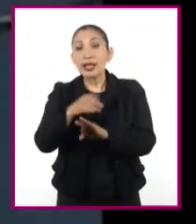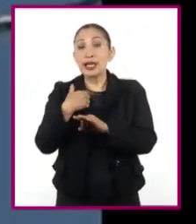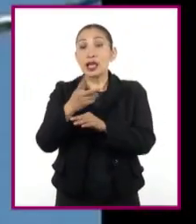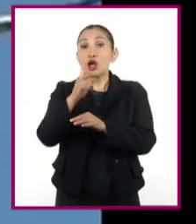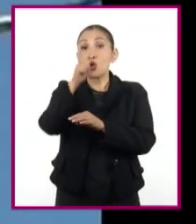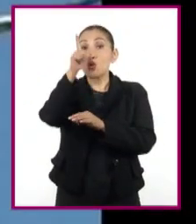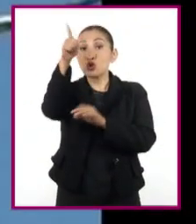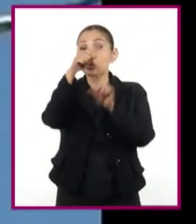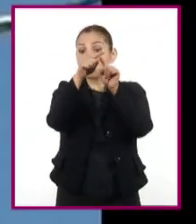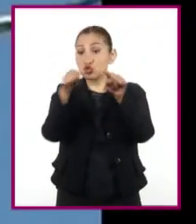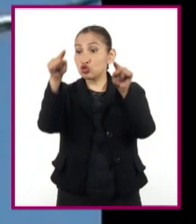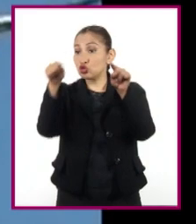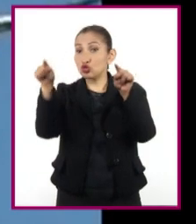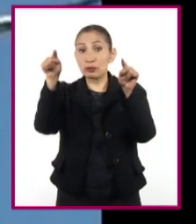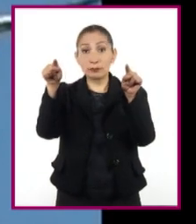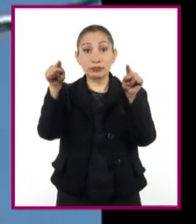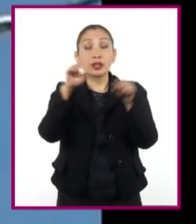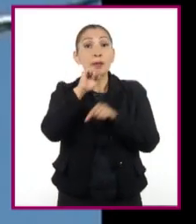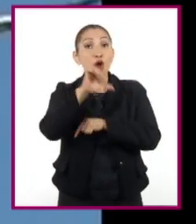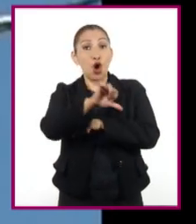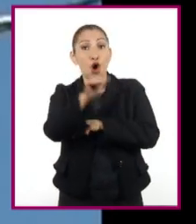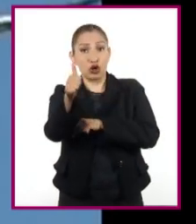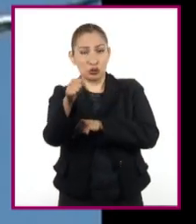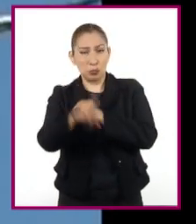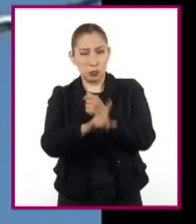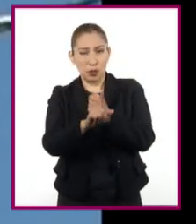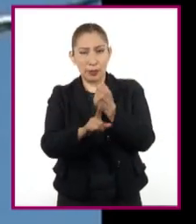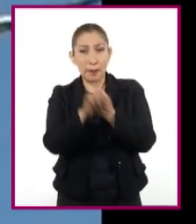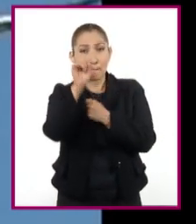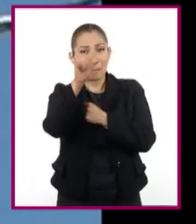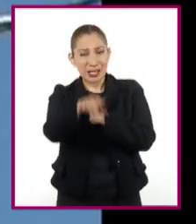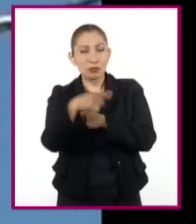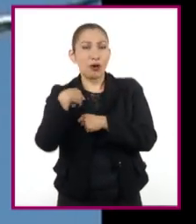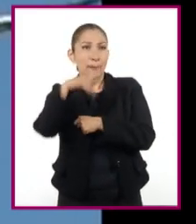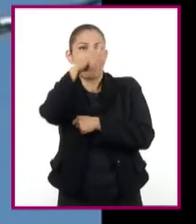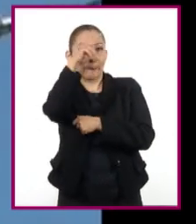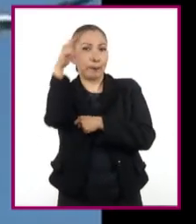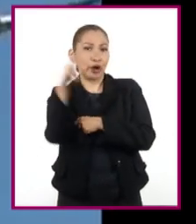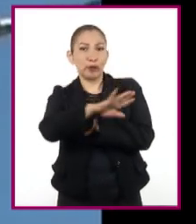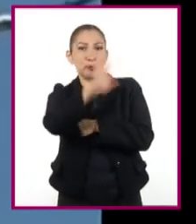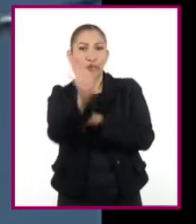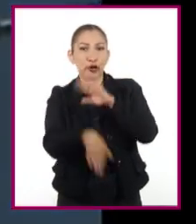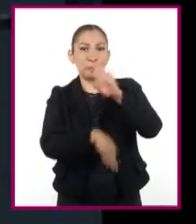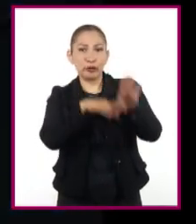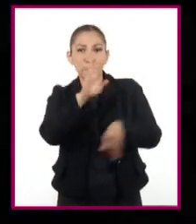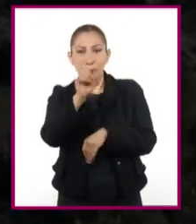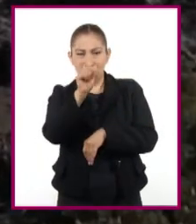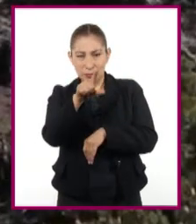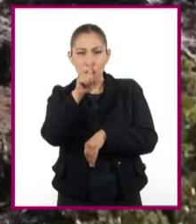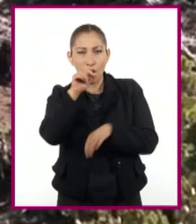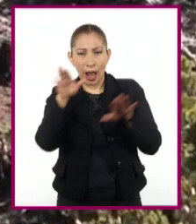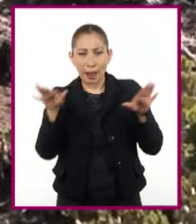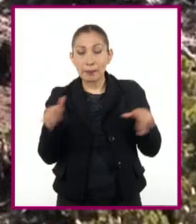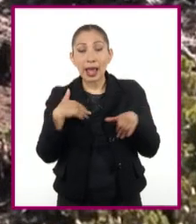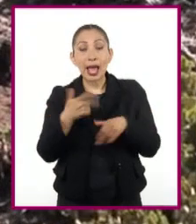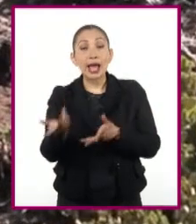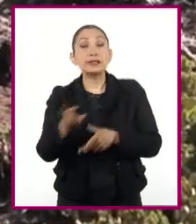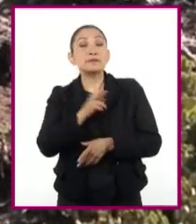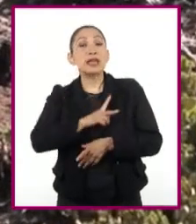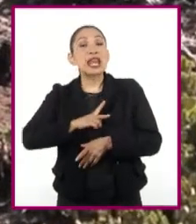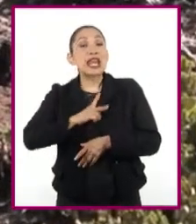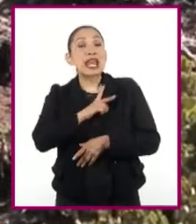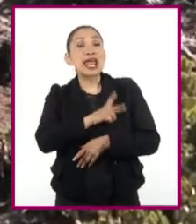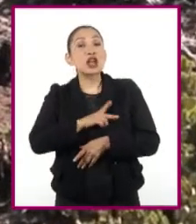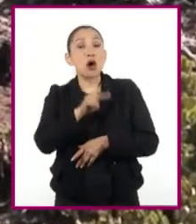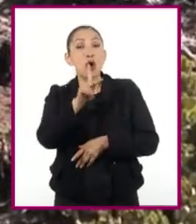tensión. Además, otra causa muy importante que aumentó la tasa de mortalidad de la especie fue el